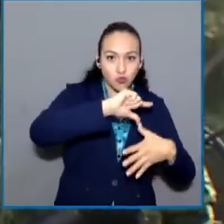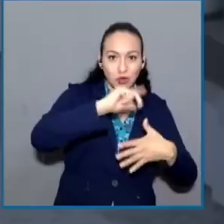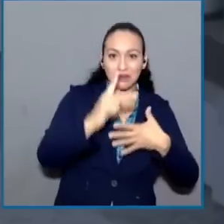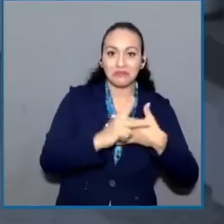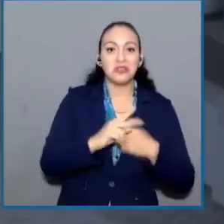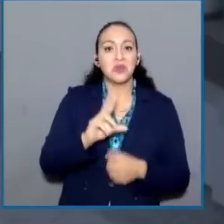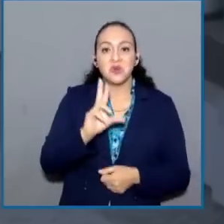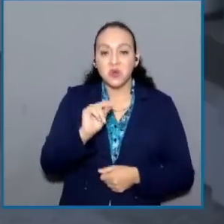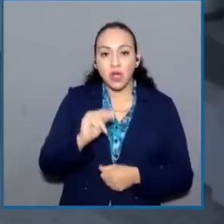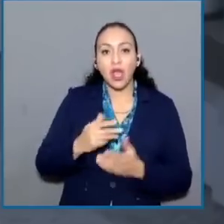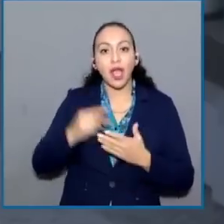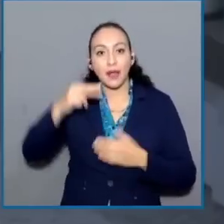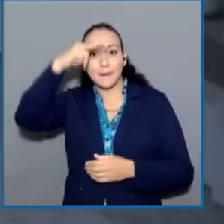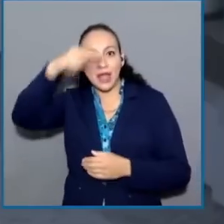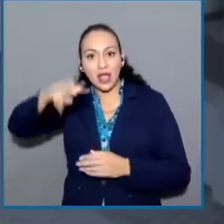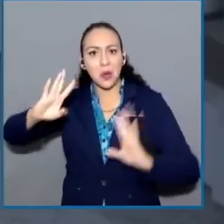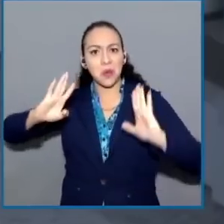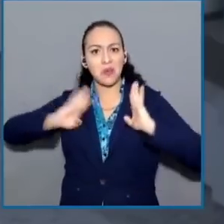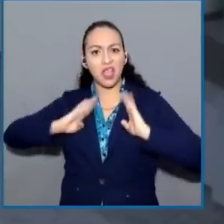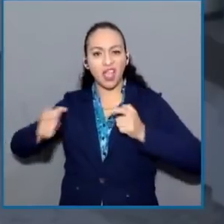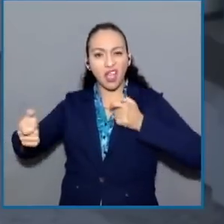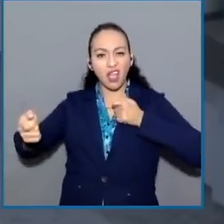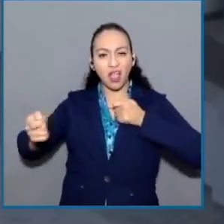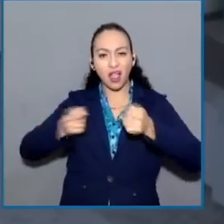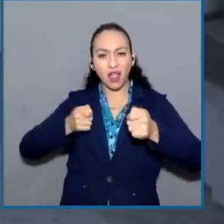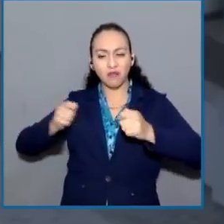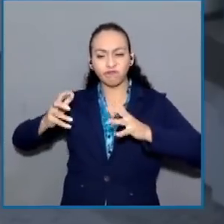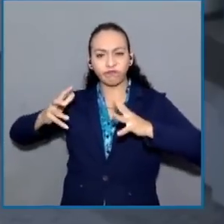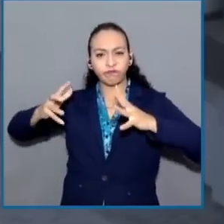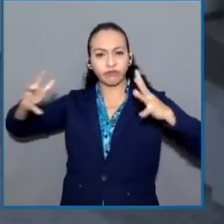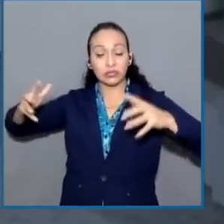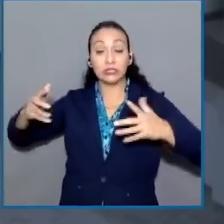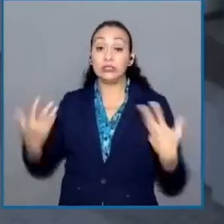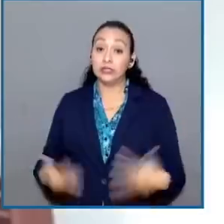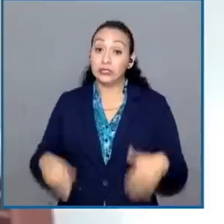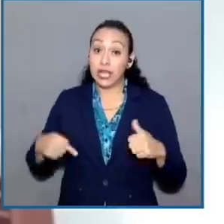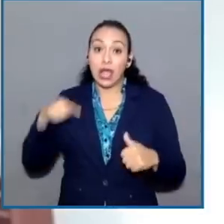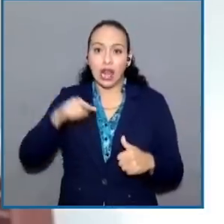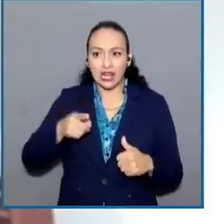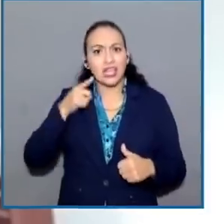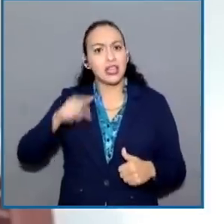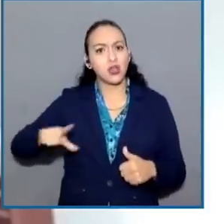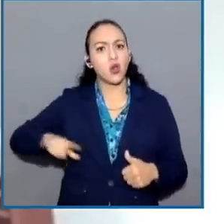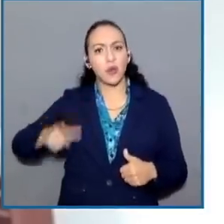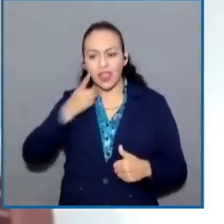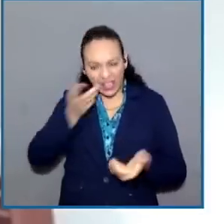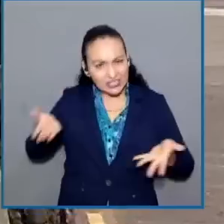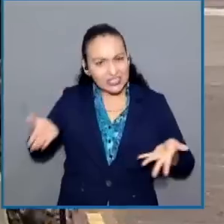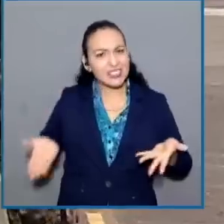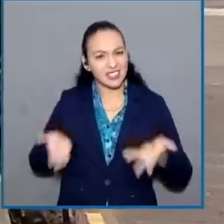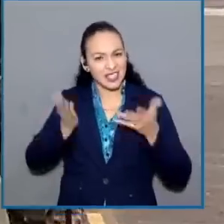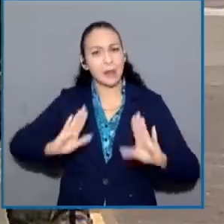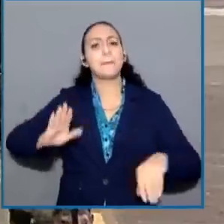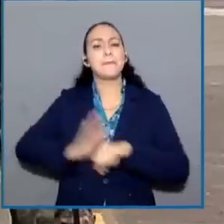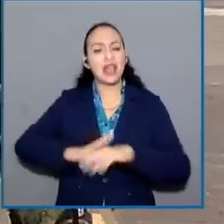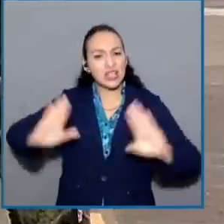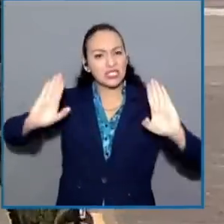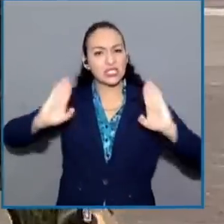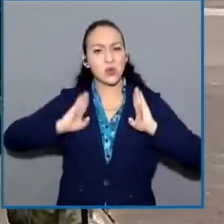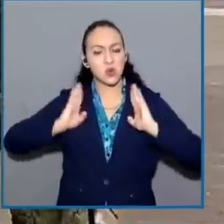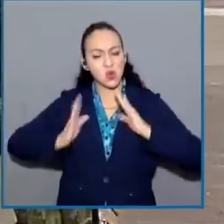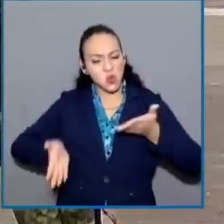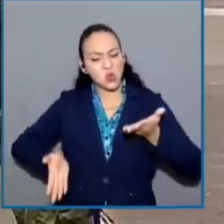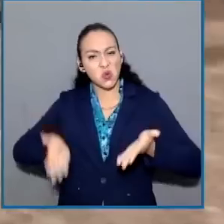UNAM. Señalaron que en nuestro país se está fomentando el desarrollo económico principalmente por el Estado a través de las Fuerzas